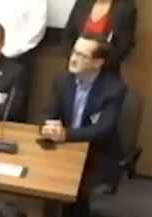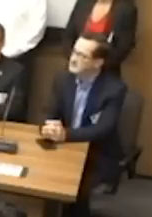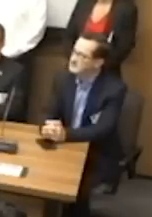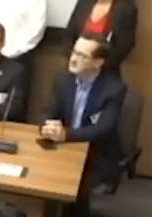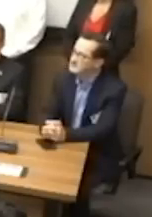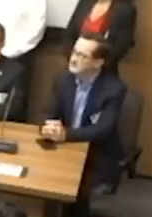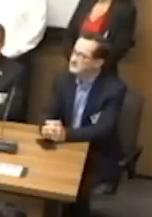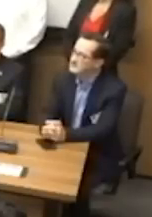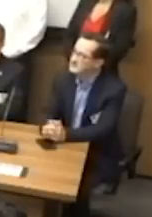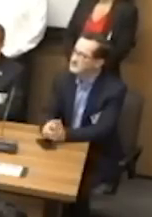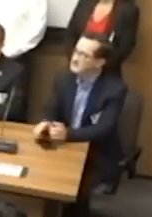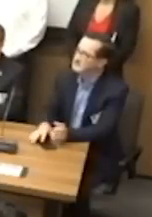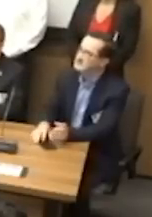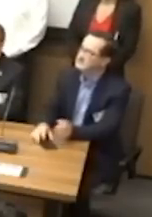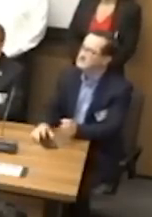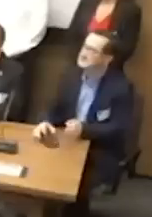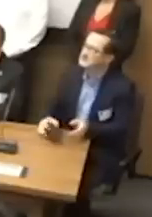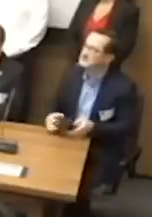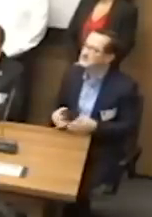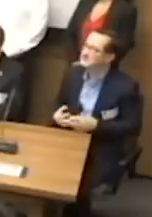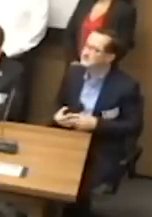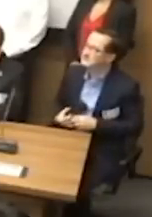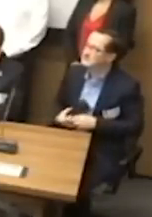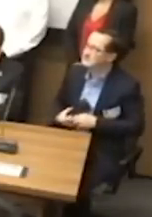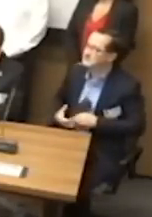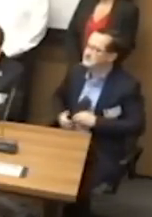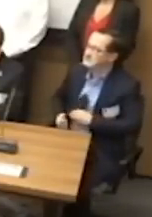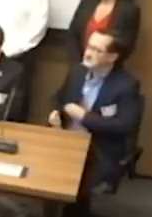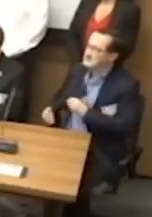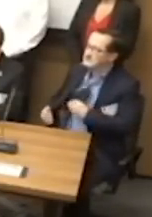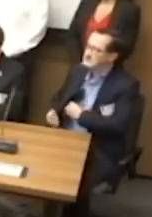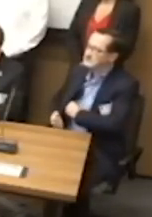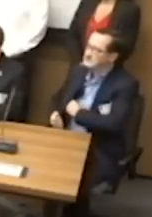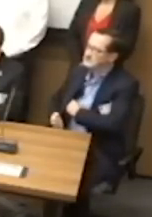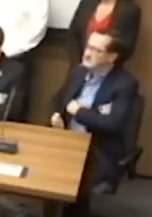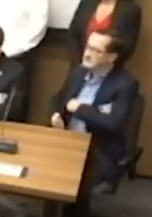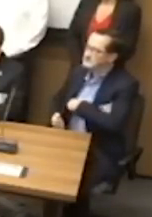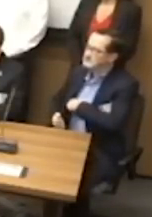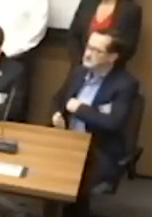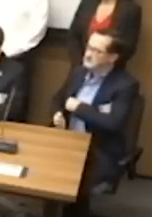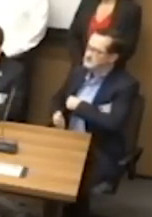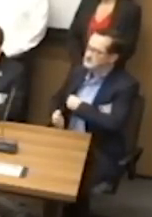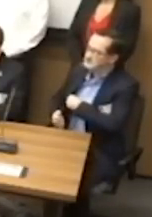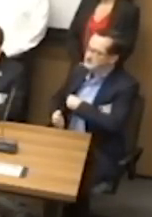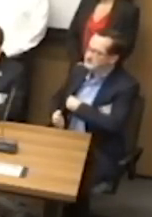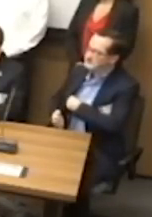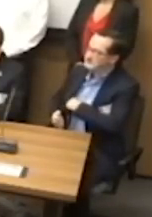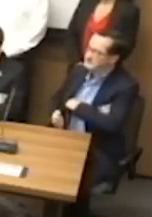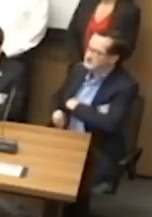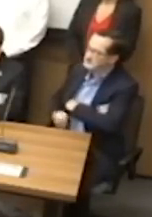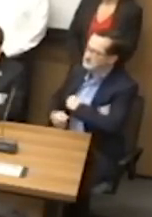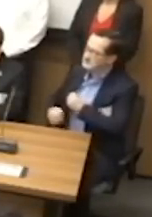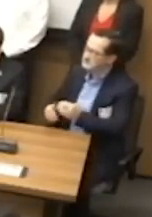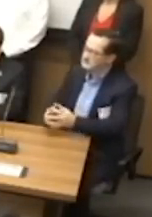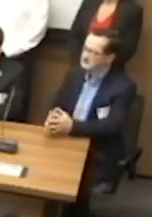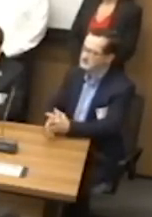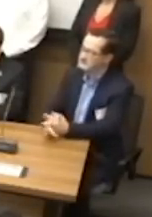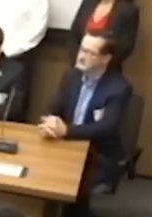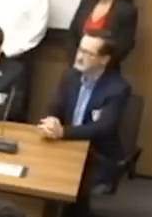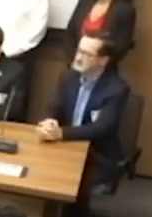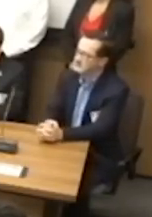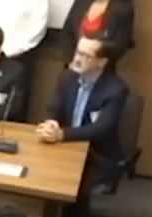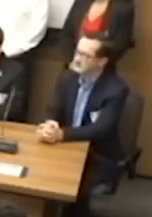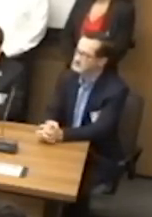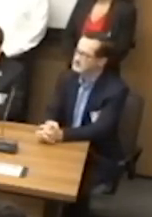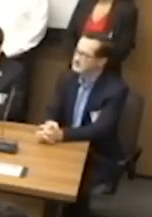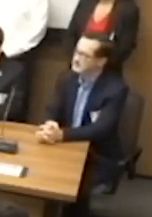a publicidad masiva de bebidas con contenido alcohólico. Van a actividades familiares donde